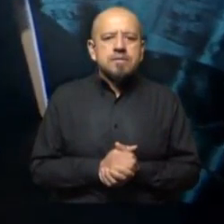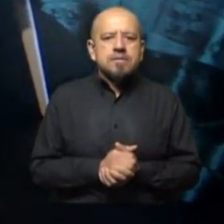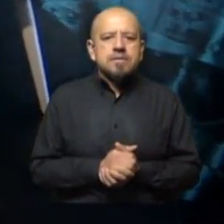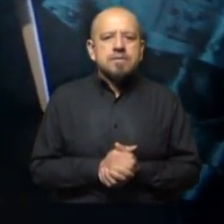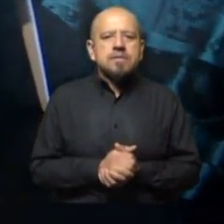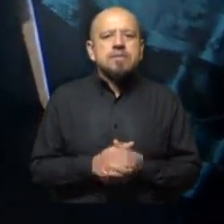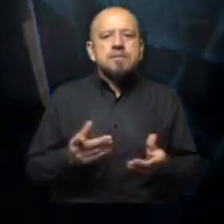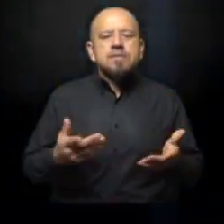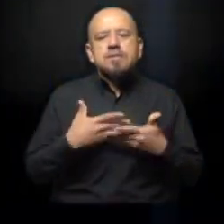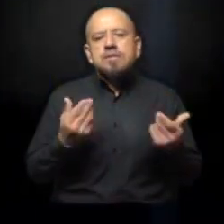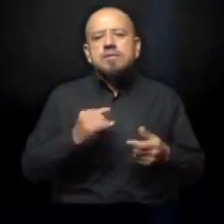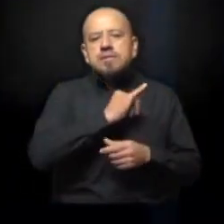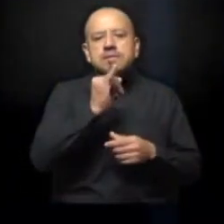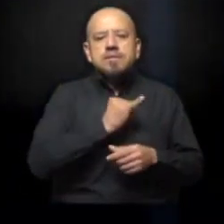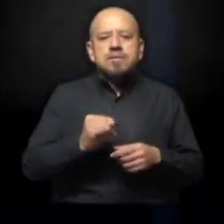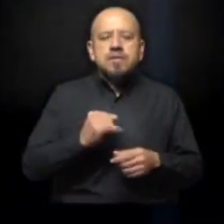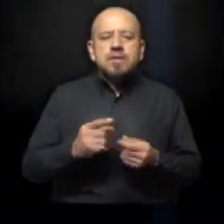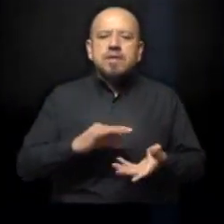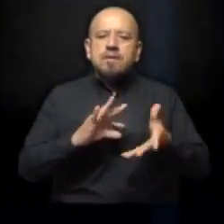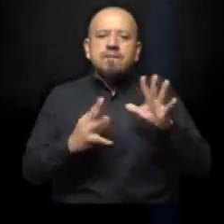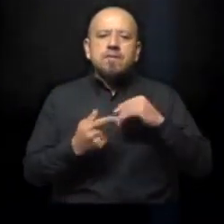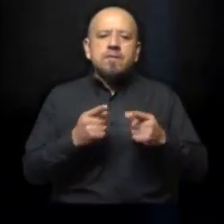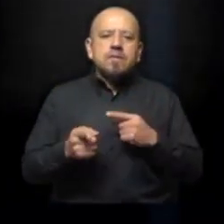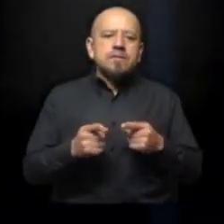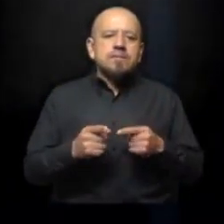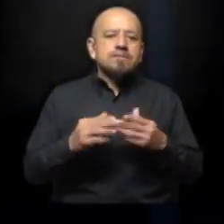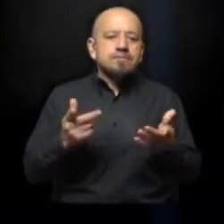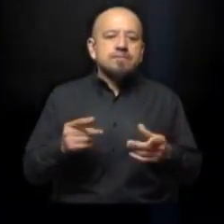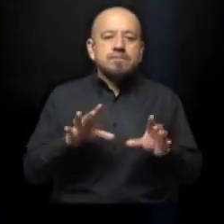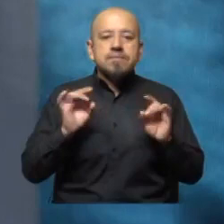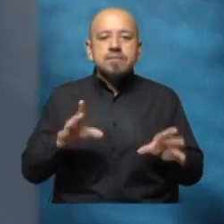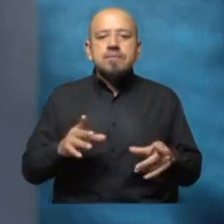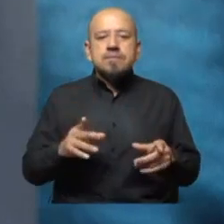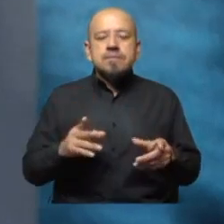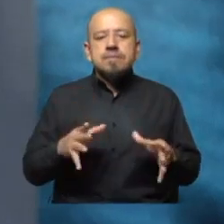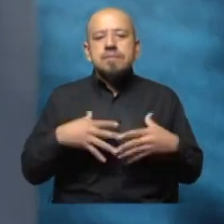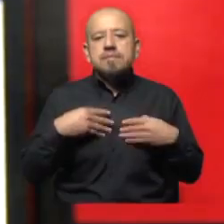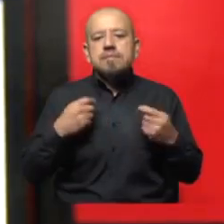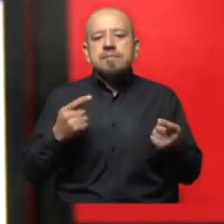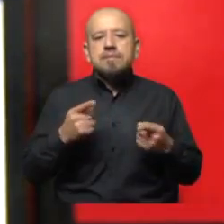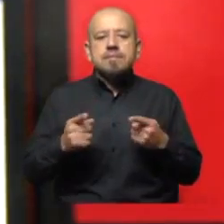fue la forma que la forma no solamente català de interpretarla